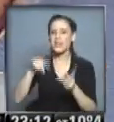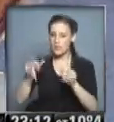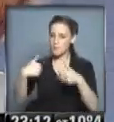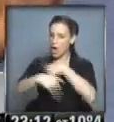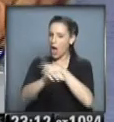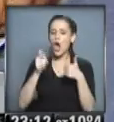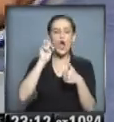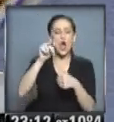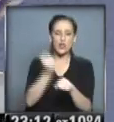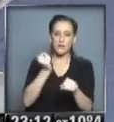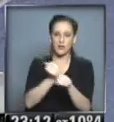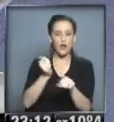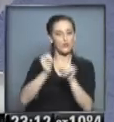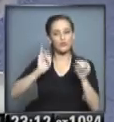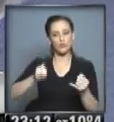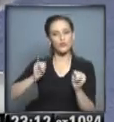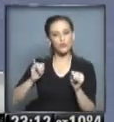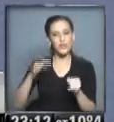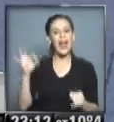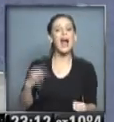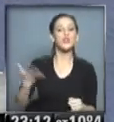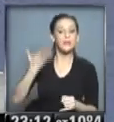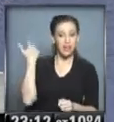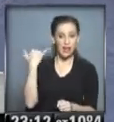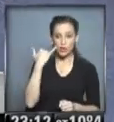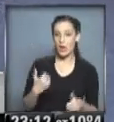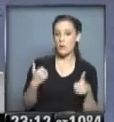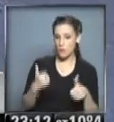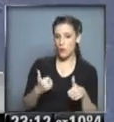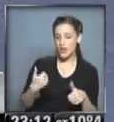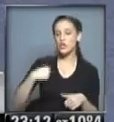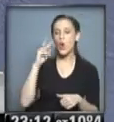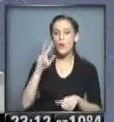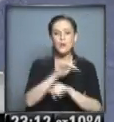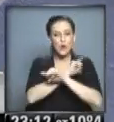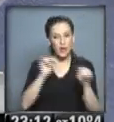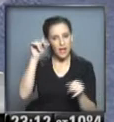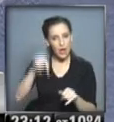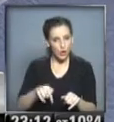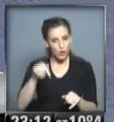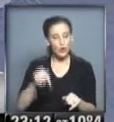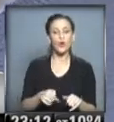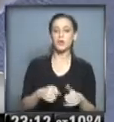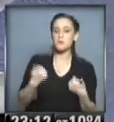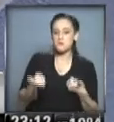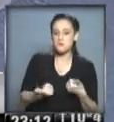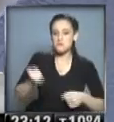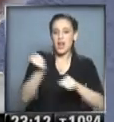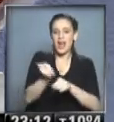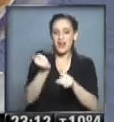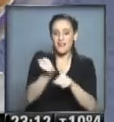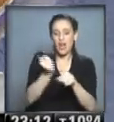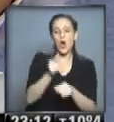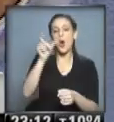ya fue un éxito el año pasado yo realmente vi el programa de hoy y bueno el trabajo de los actores me